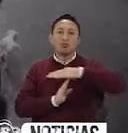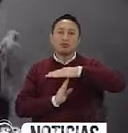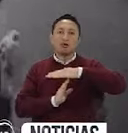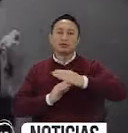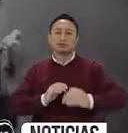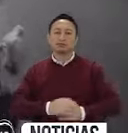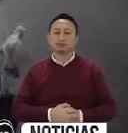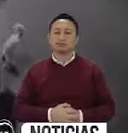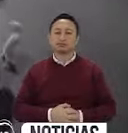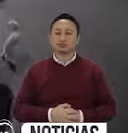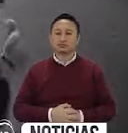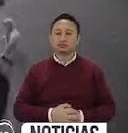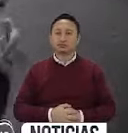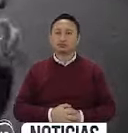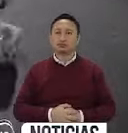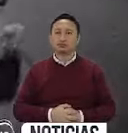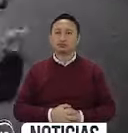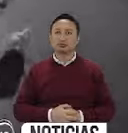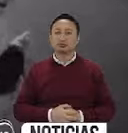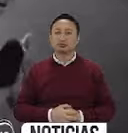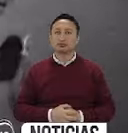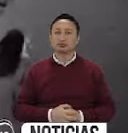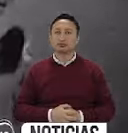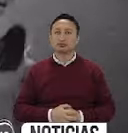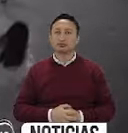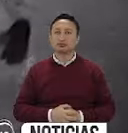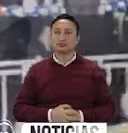hogares. Informó Ailis Morán.